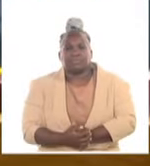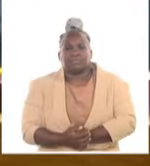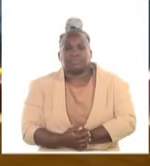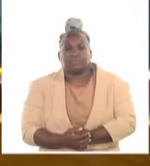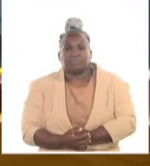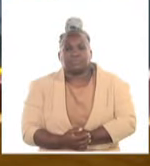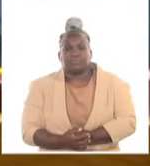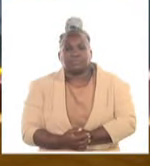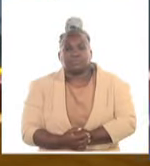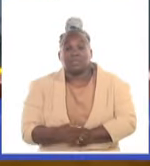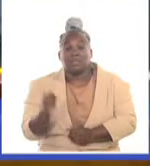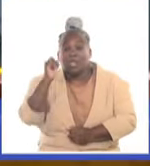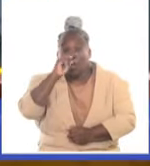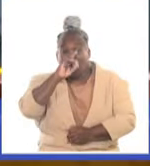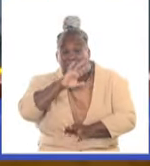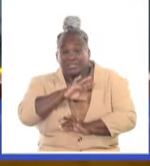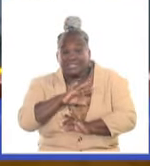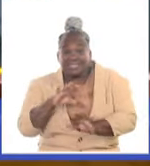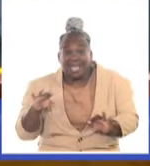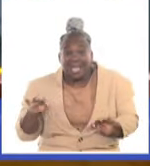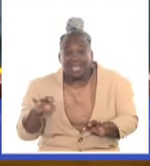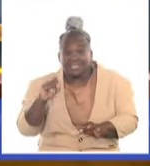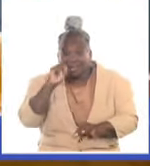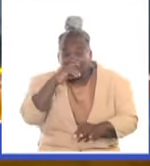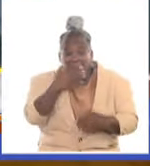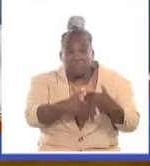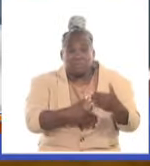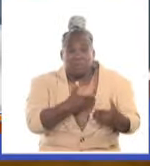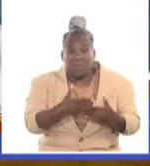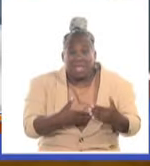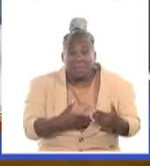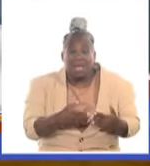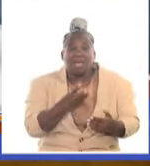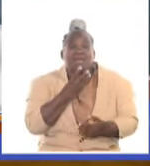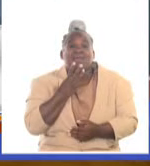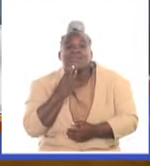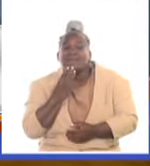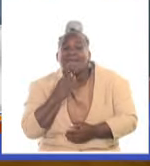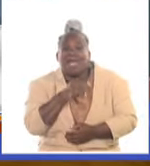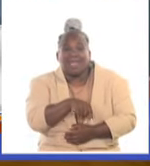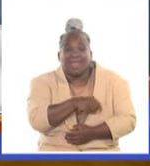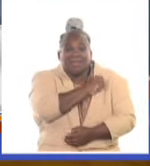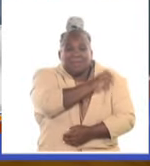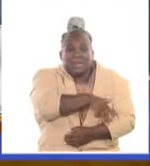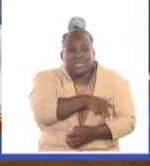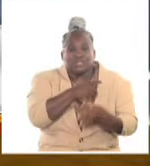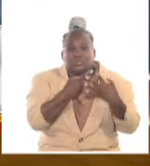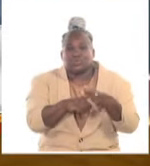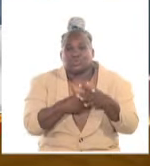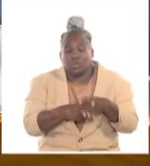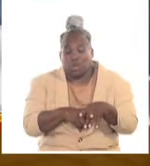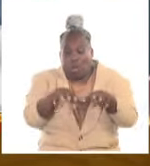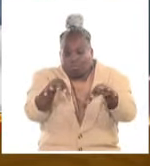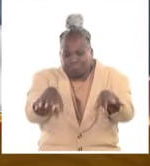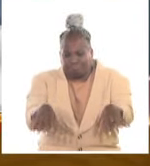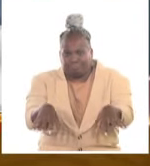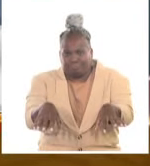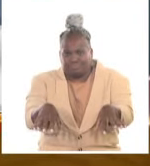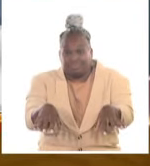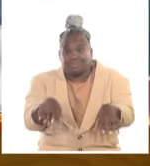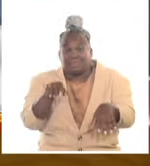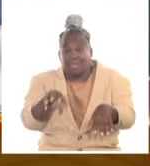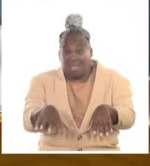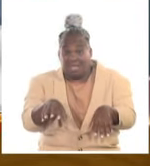Un fin duradero al conflicto entre Israel y los palestinos solo llegará con una solución de dos estados. Los israelíes deben